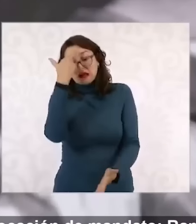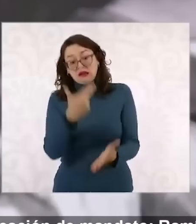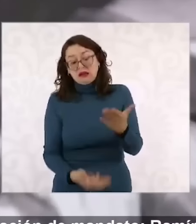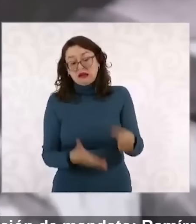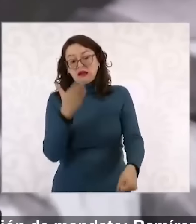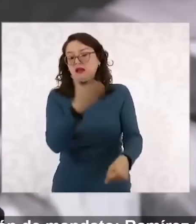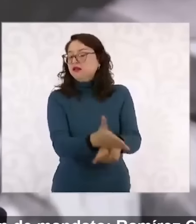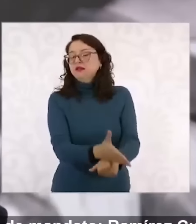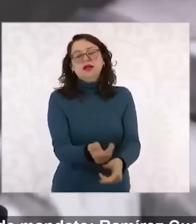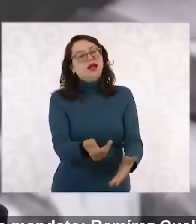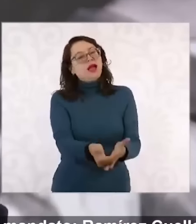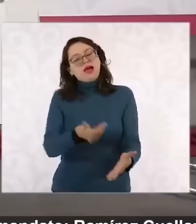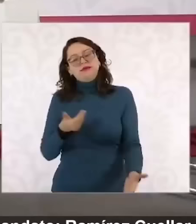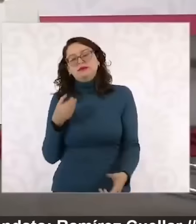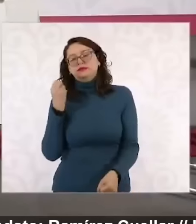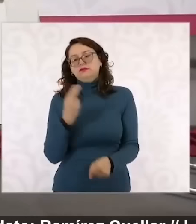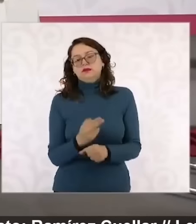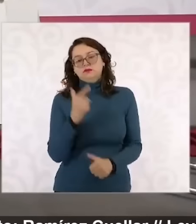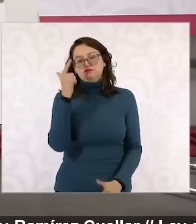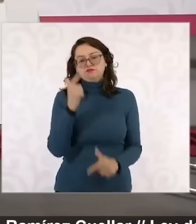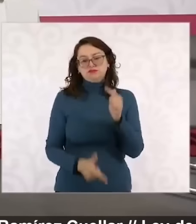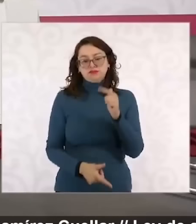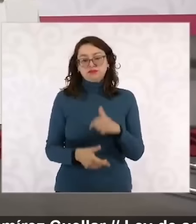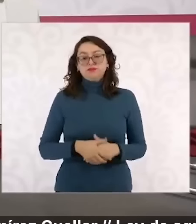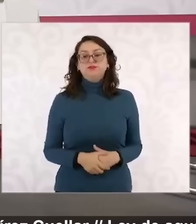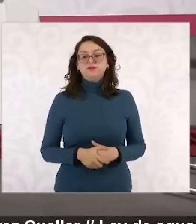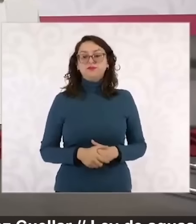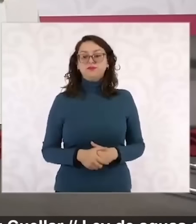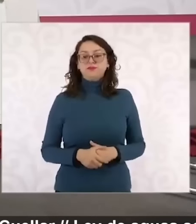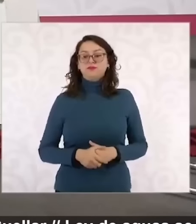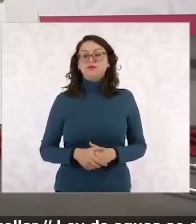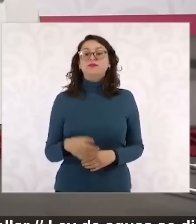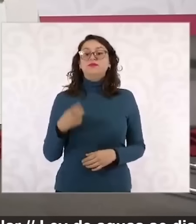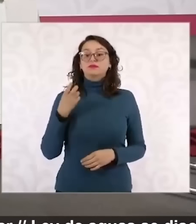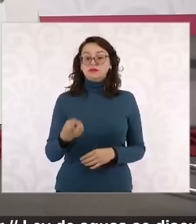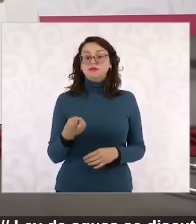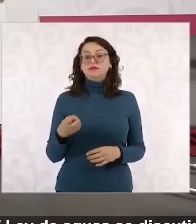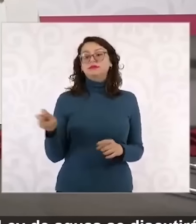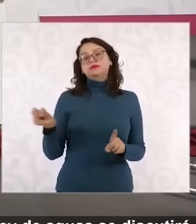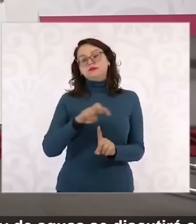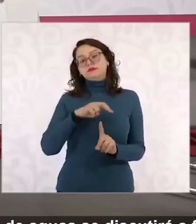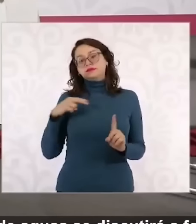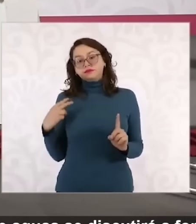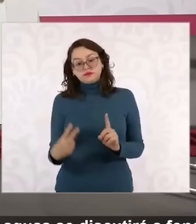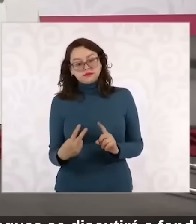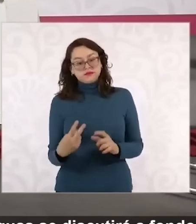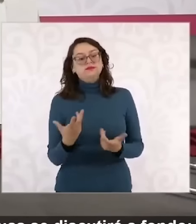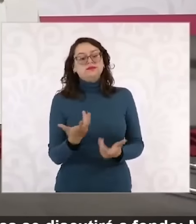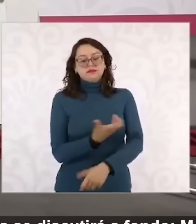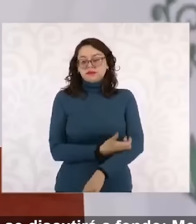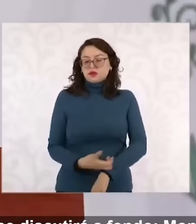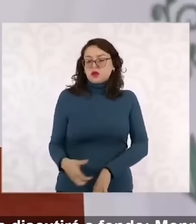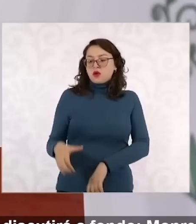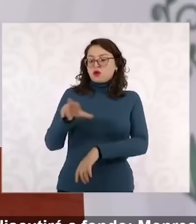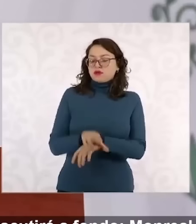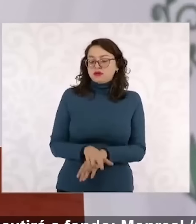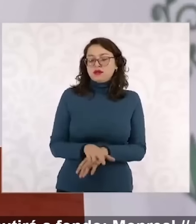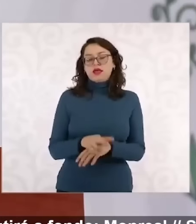prevención inteligente. Solo mediante un enfoque coordinado, analítico y